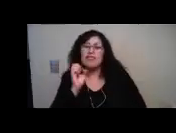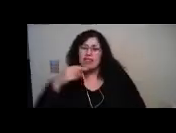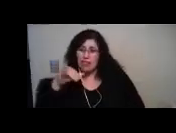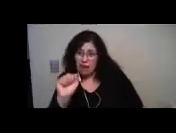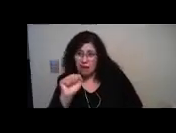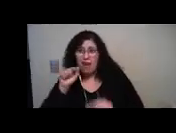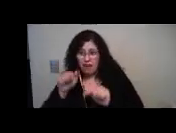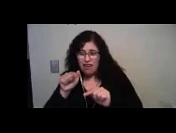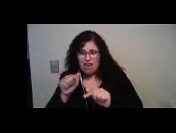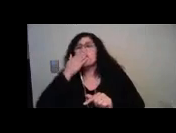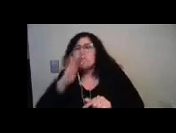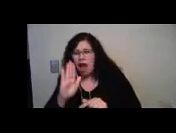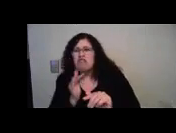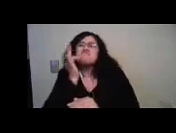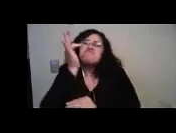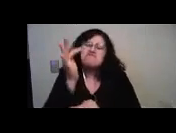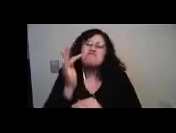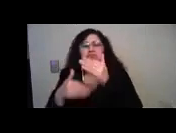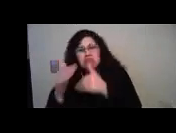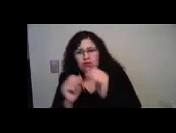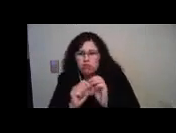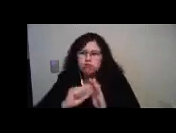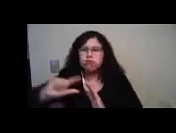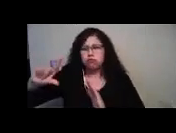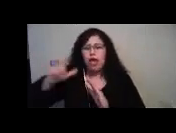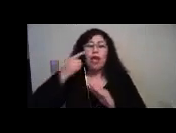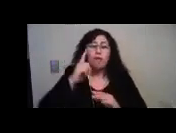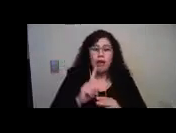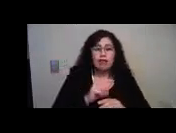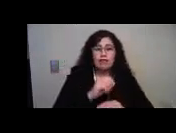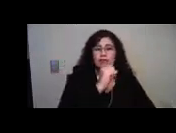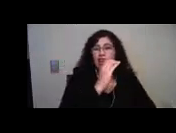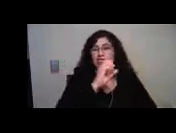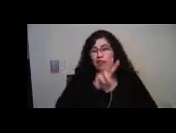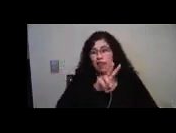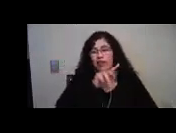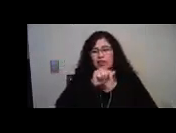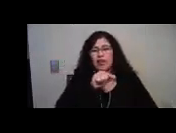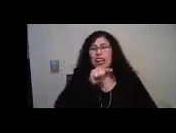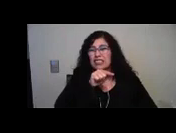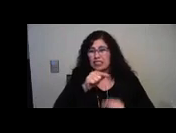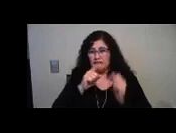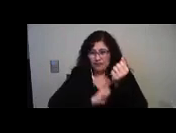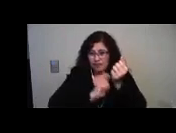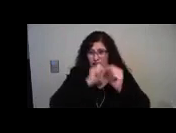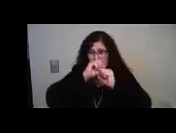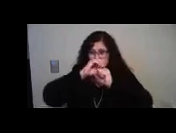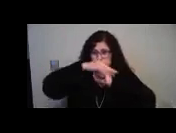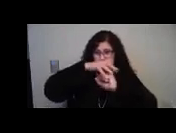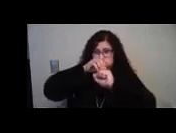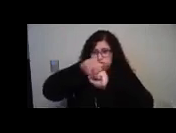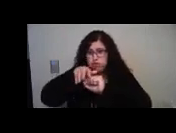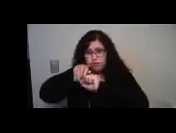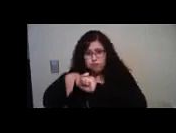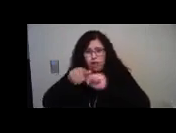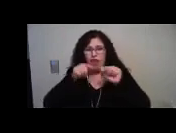diferencia significativa representan los accidentes cerebrovasculares de tipo hemorrágico que tienen un pronóstico desde lo